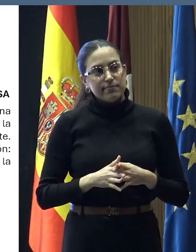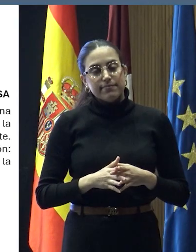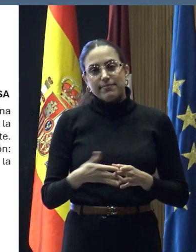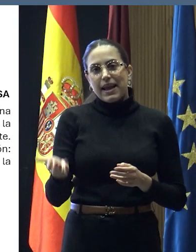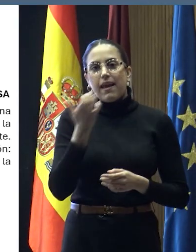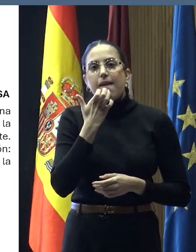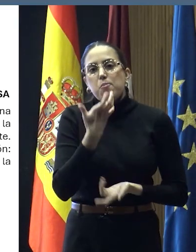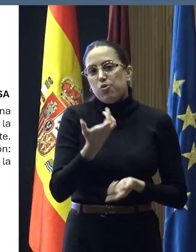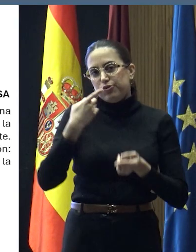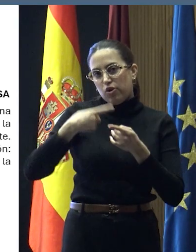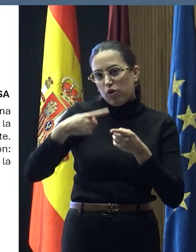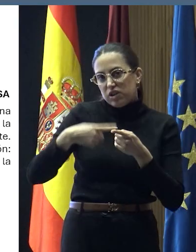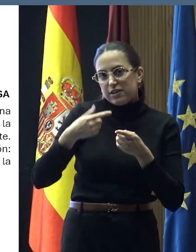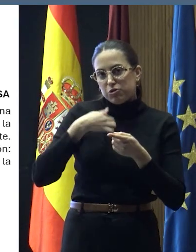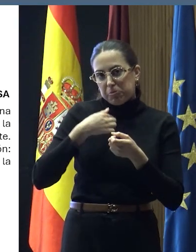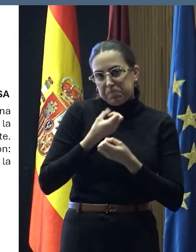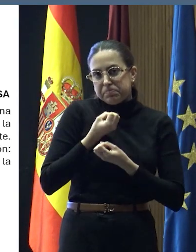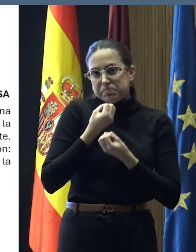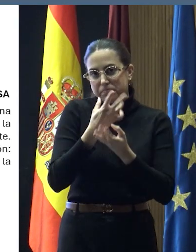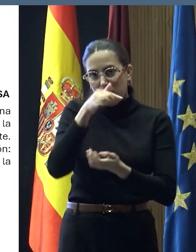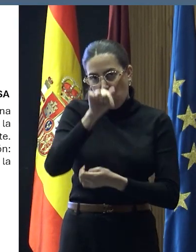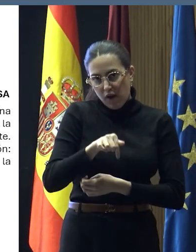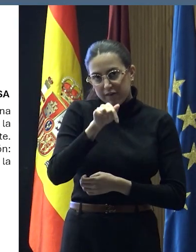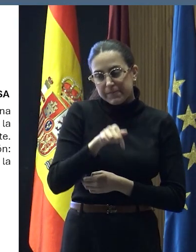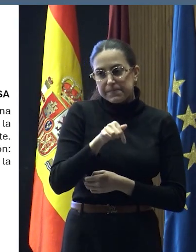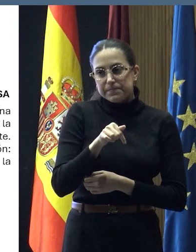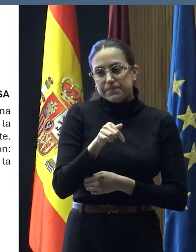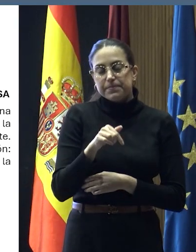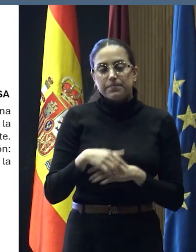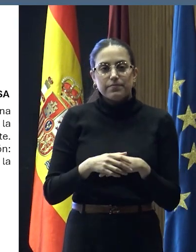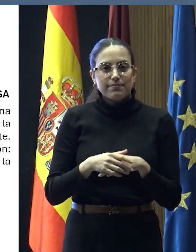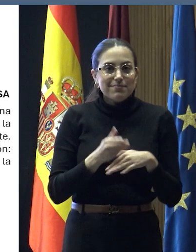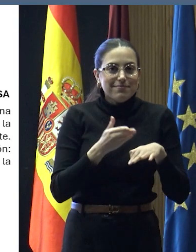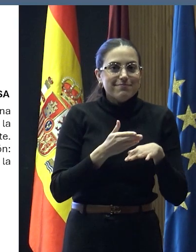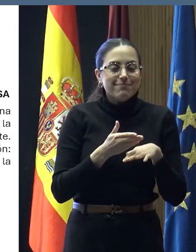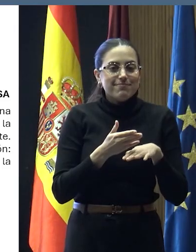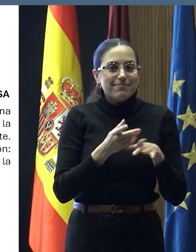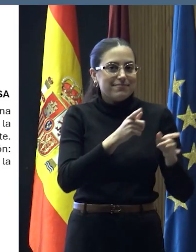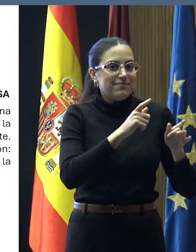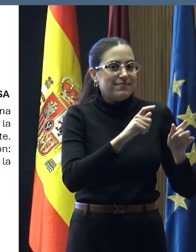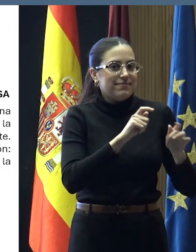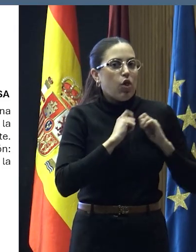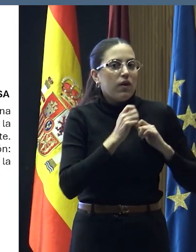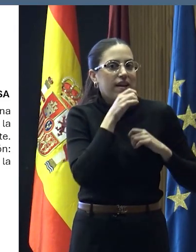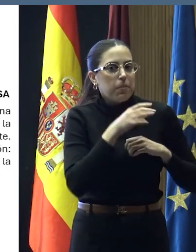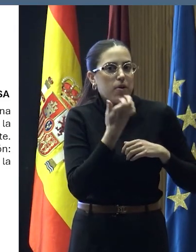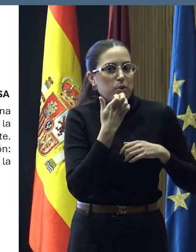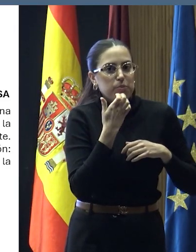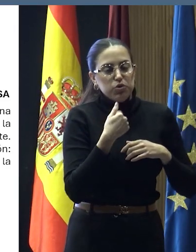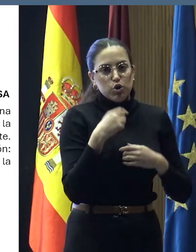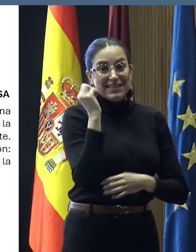los ejemplos y lo que he sacado para esta charla, pues ha sido de charlas a las